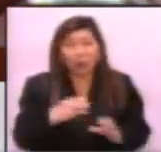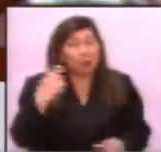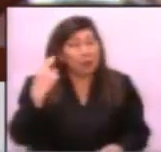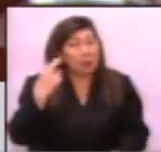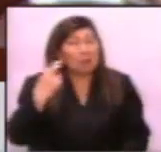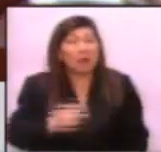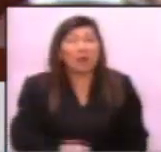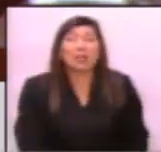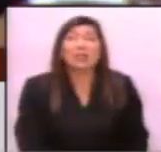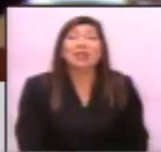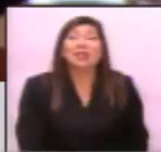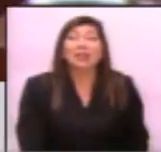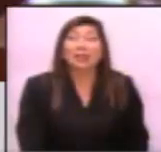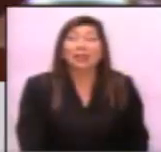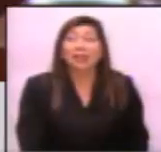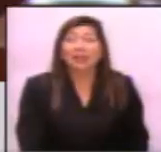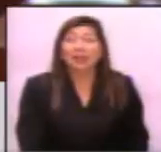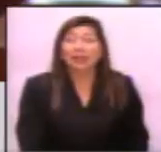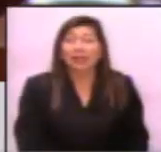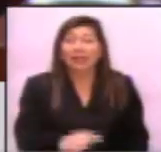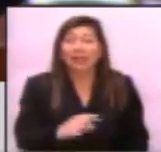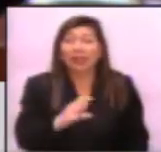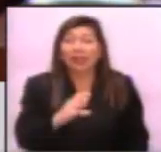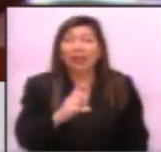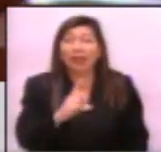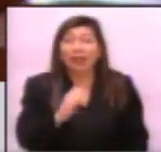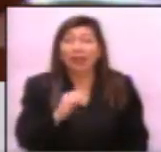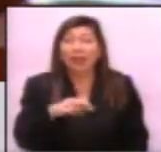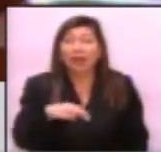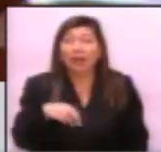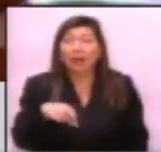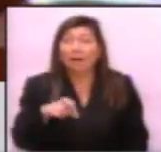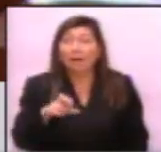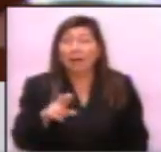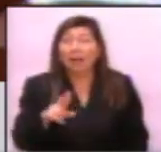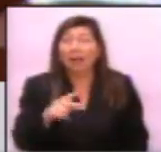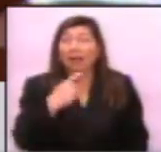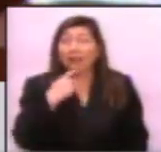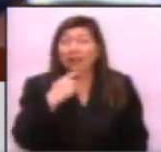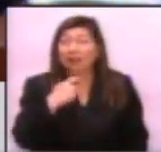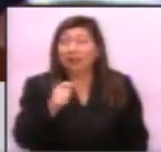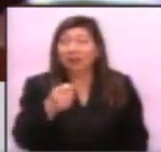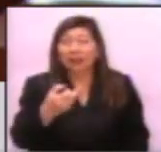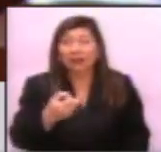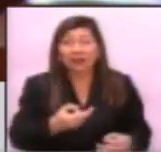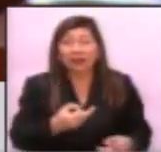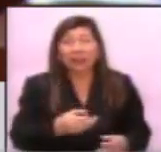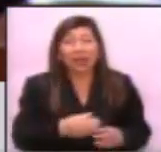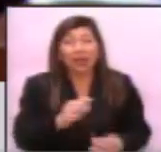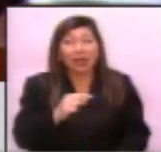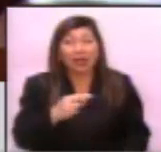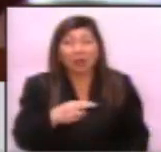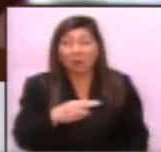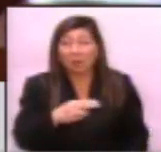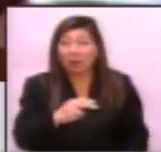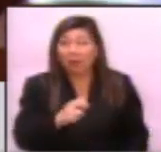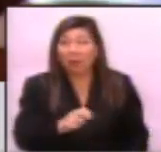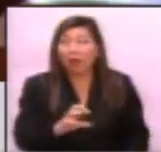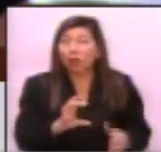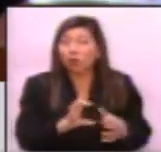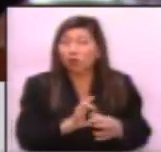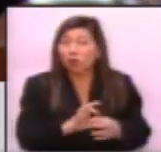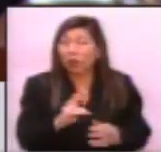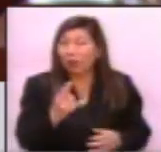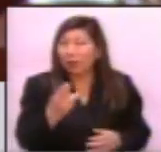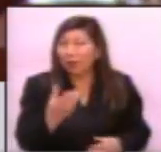partido, el señor Klimper, ha sido auditor de la empresa Graña y Montero, socia